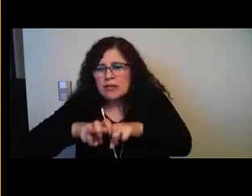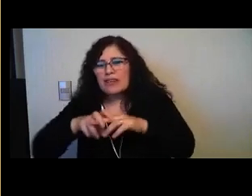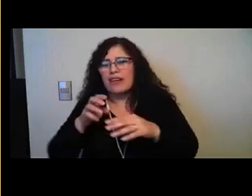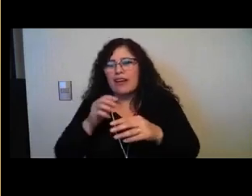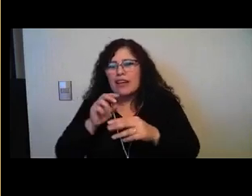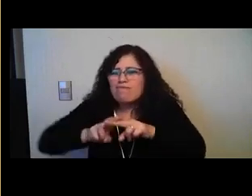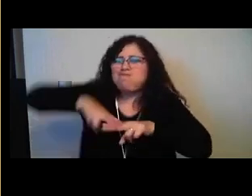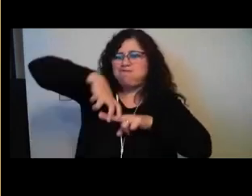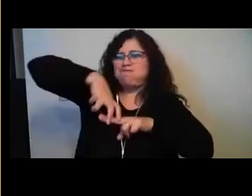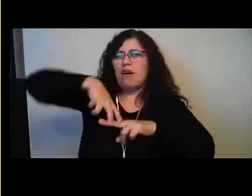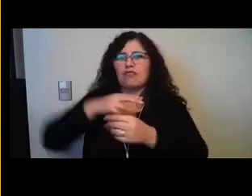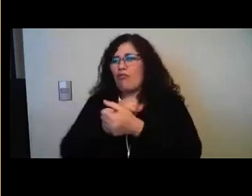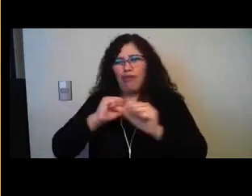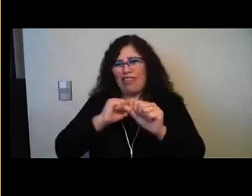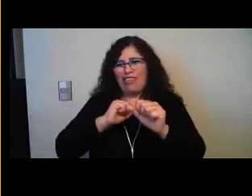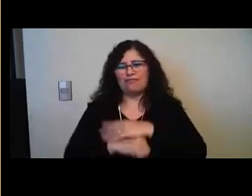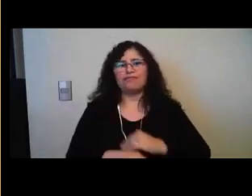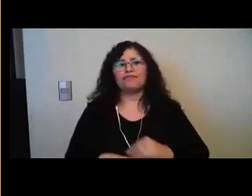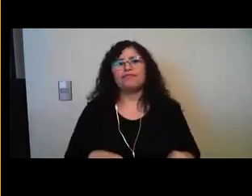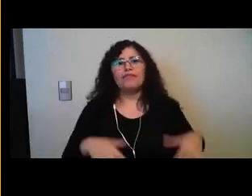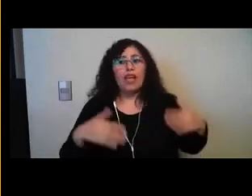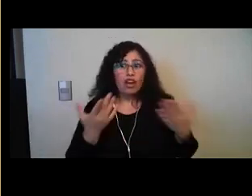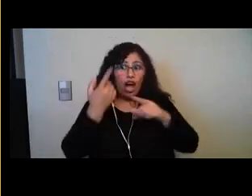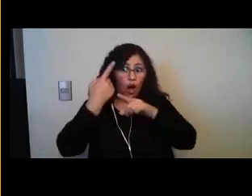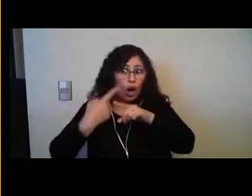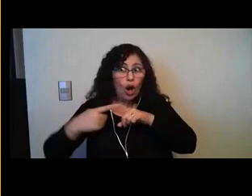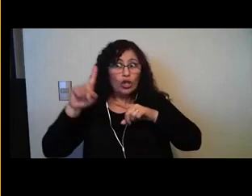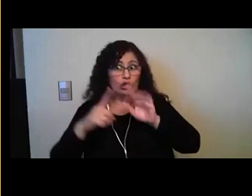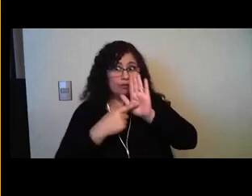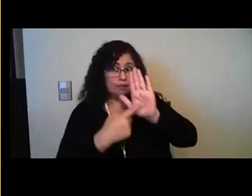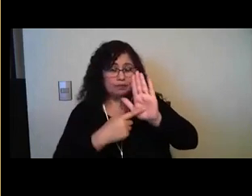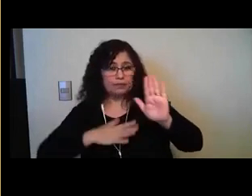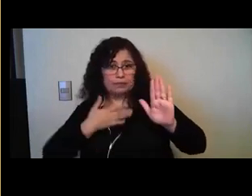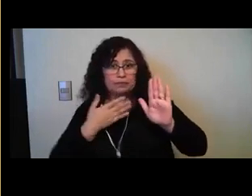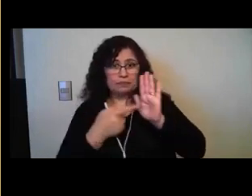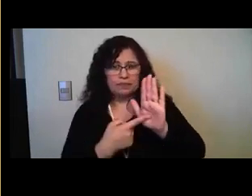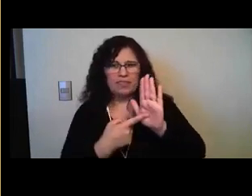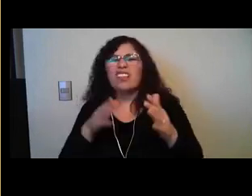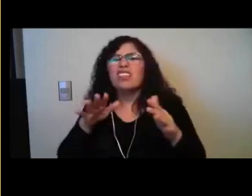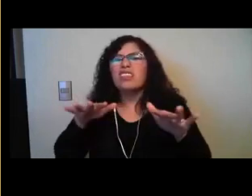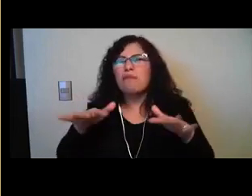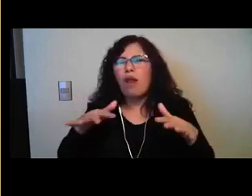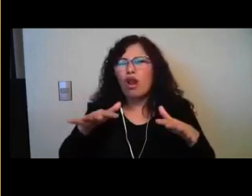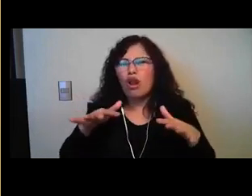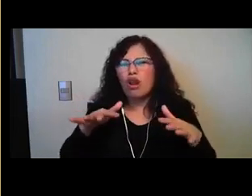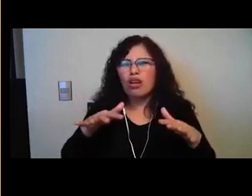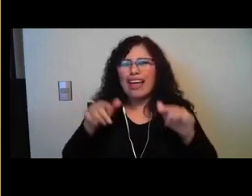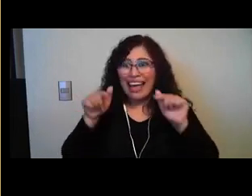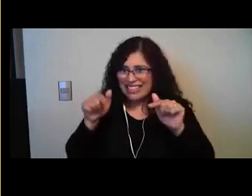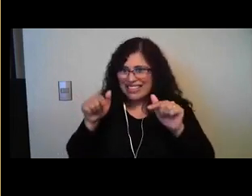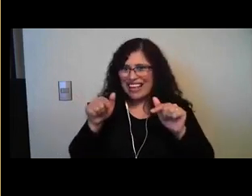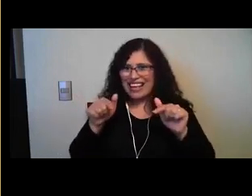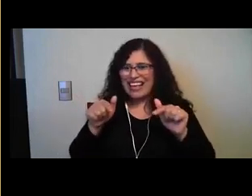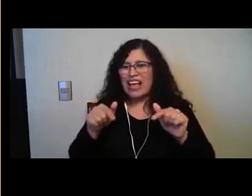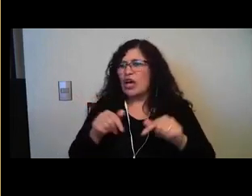Otra manifestación clínica de la enfermedad de Parkinson tiene que ver con el temblor, ¿ya? Que es un temblor característico